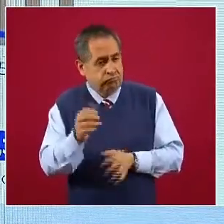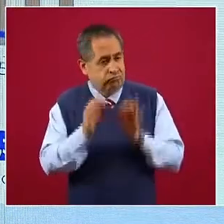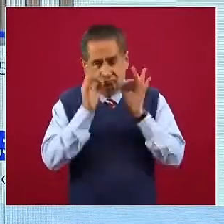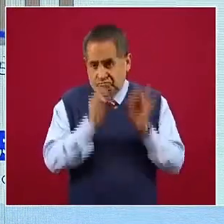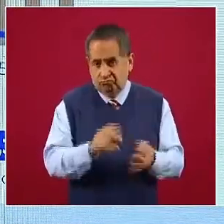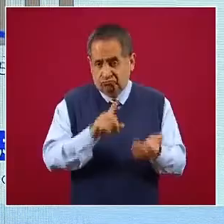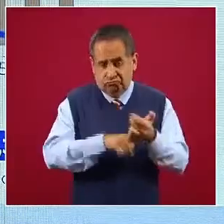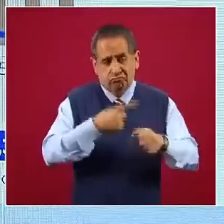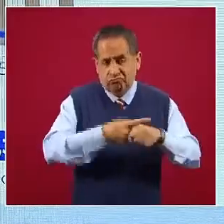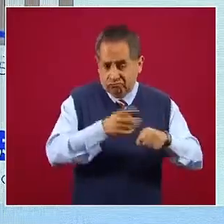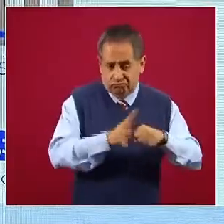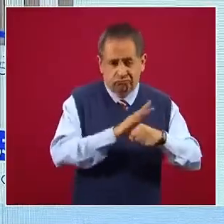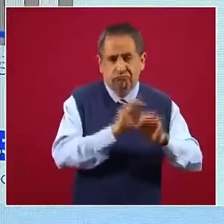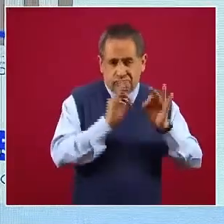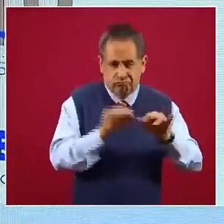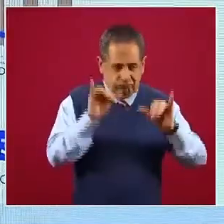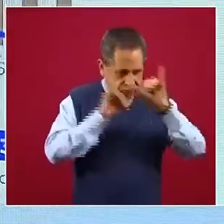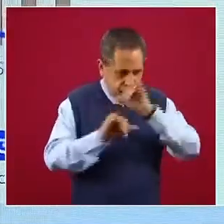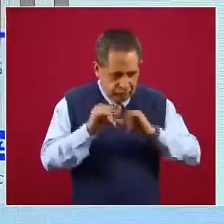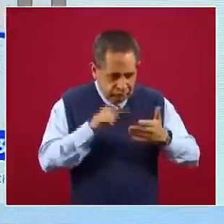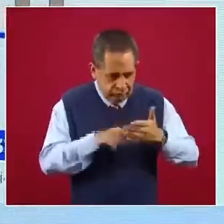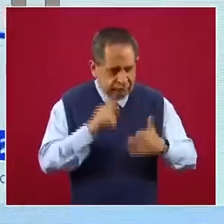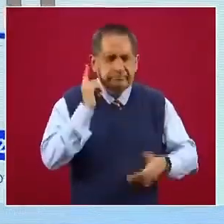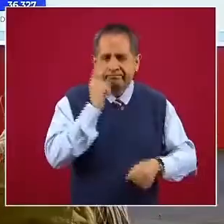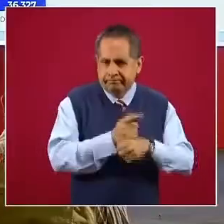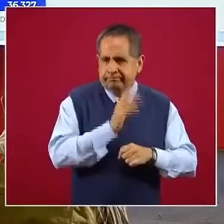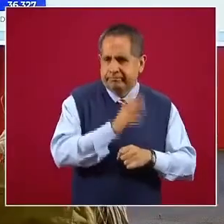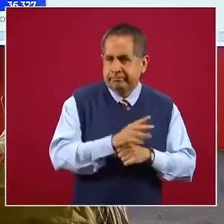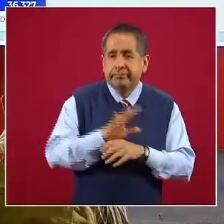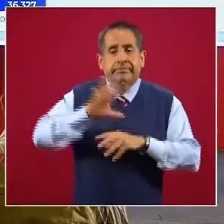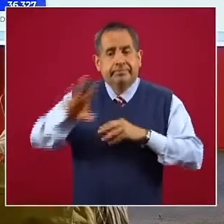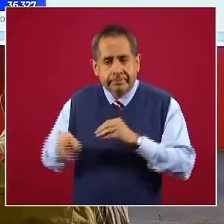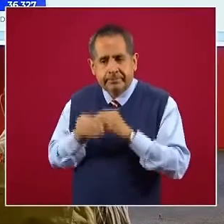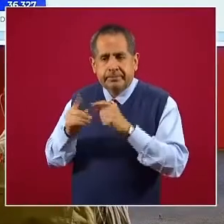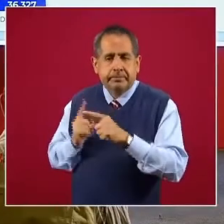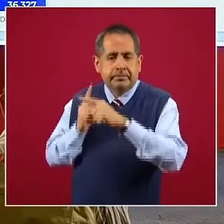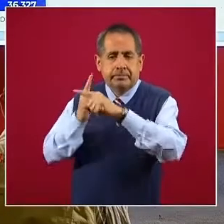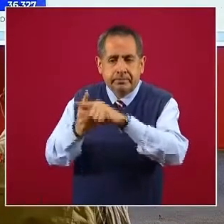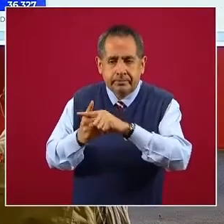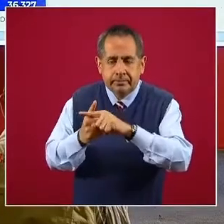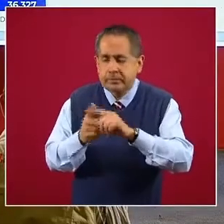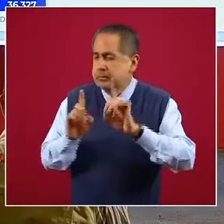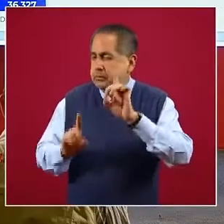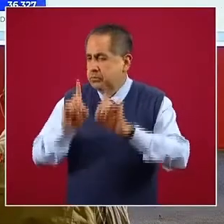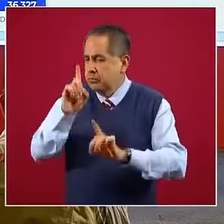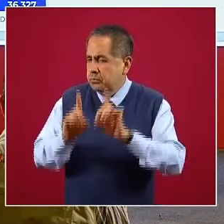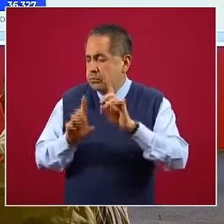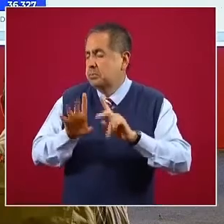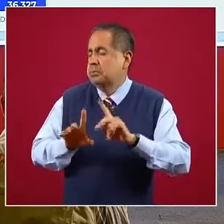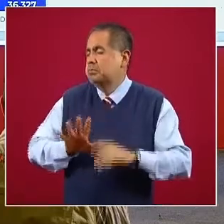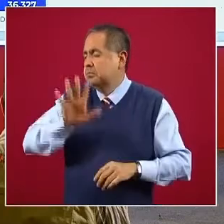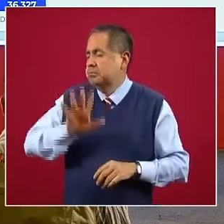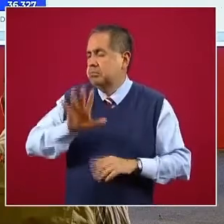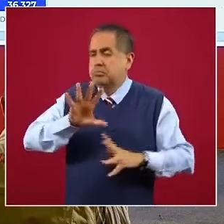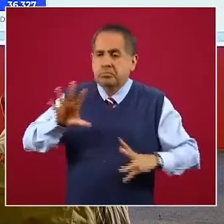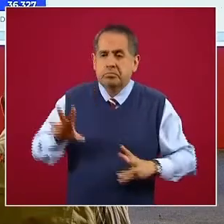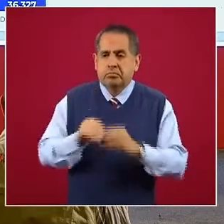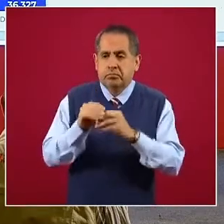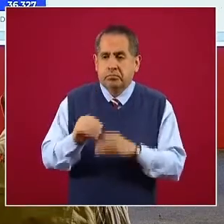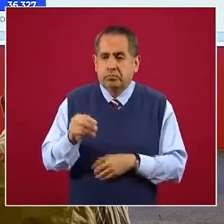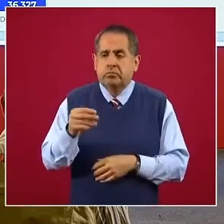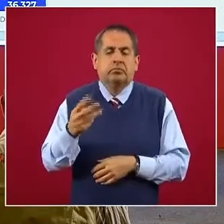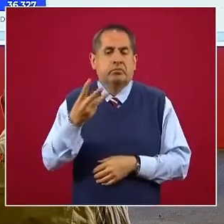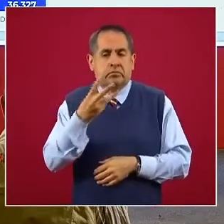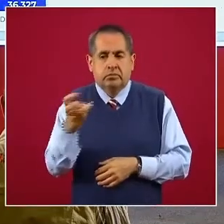311,486 casos confirmados ya por laboratorio, podemos obtener este número, que son los casos estimados. Y de este